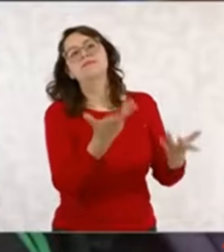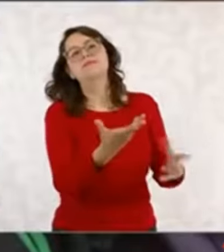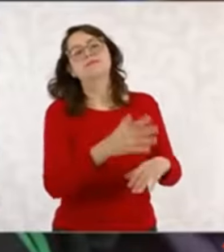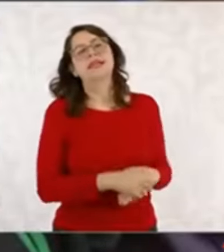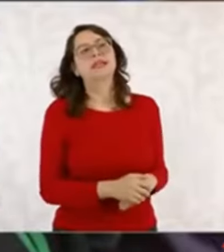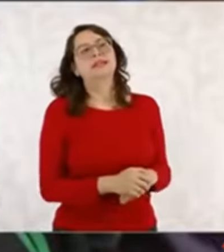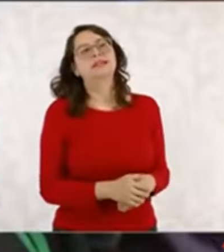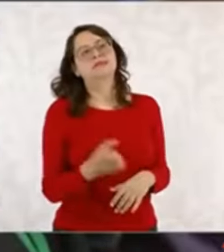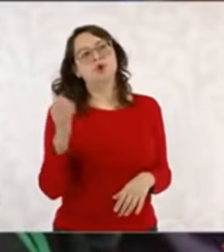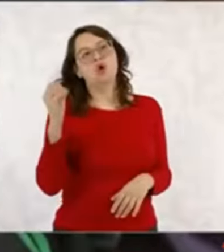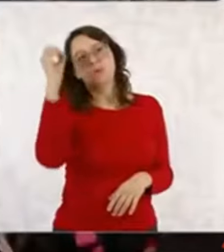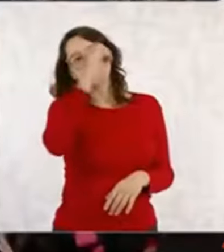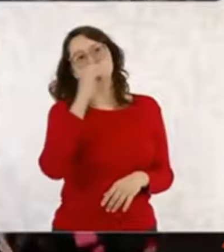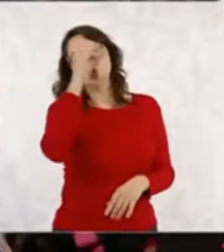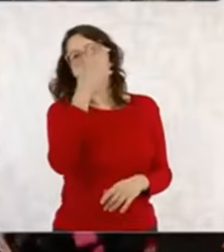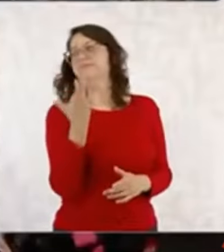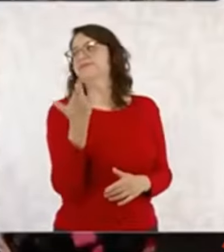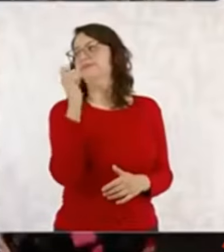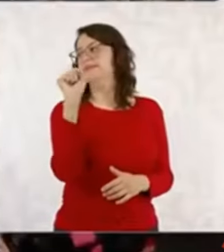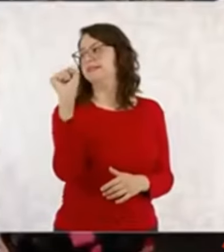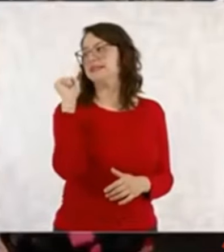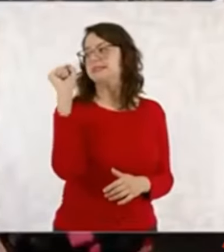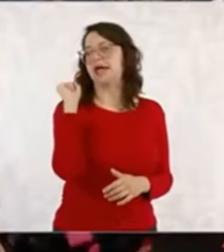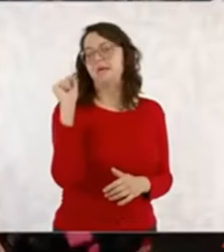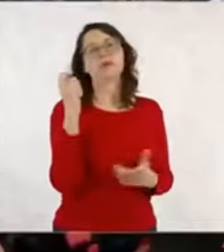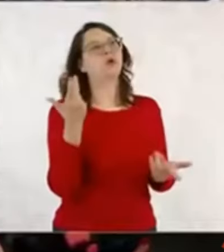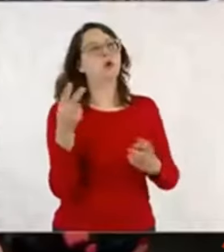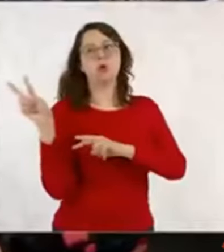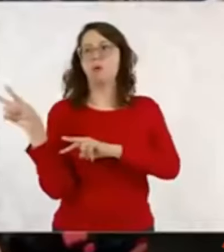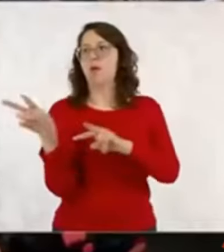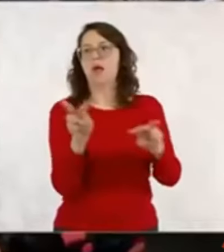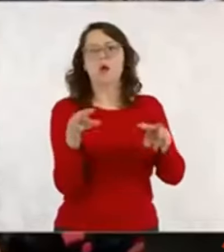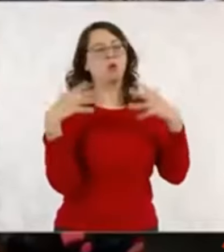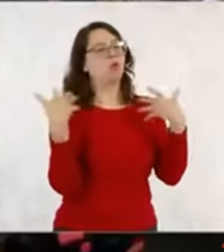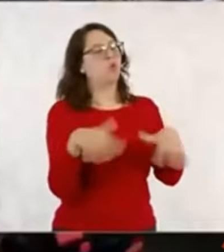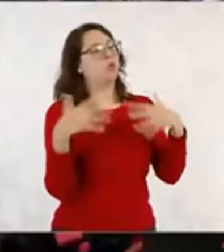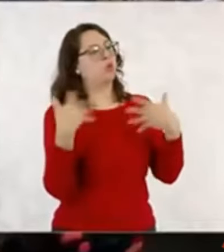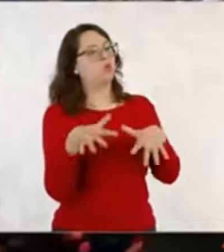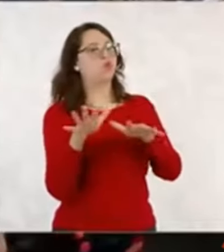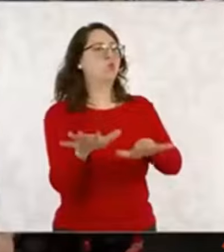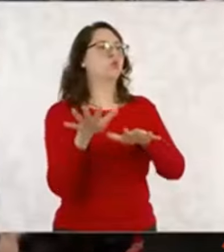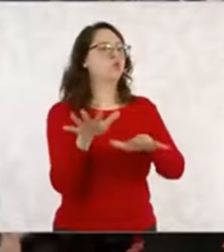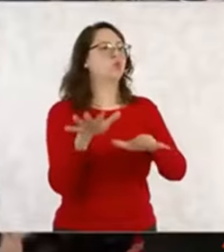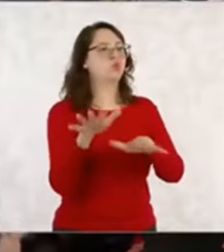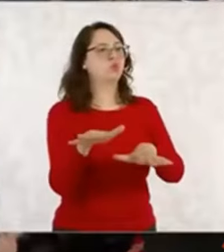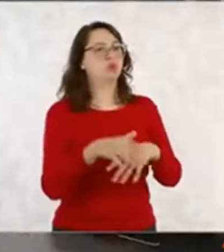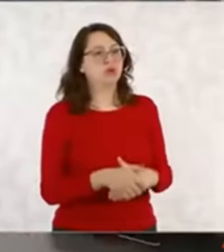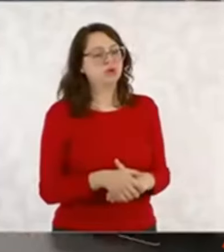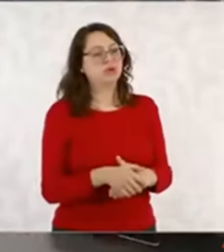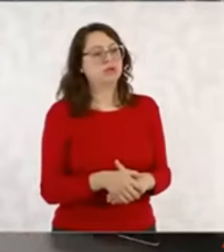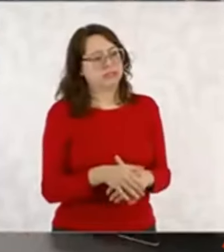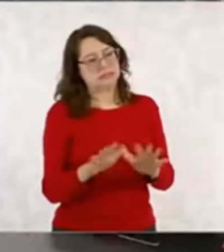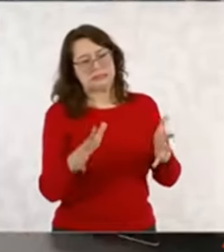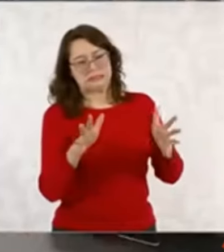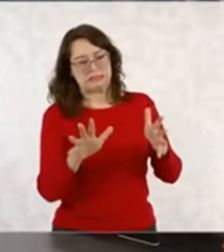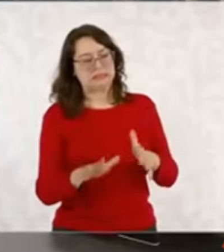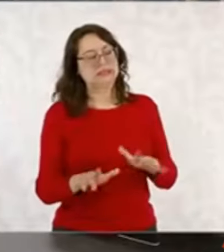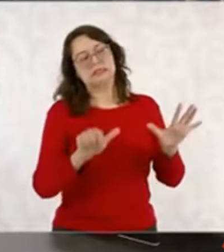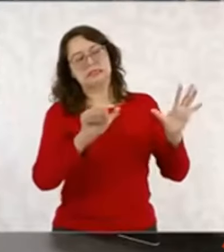sábado y después de haber visto todo pues la presencia impresionante? Se daba una cifra de arriba